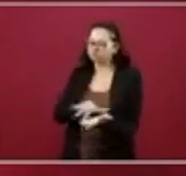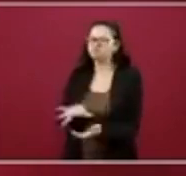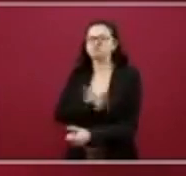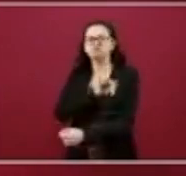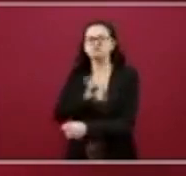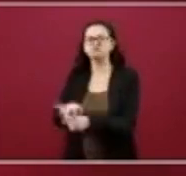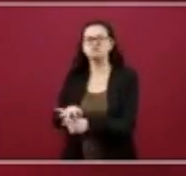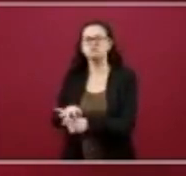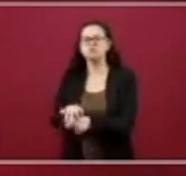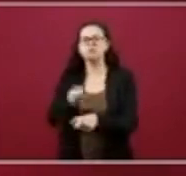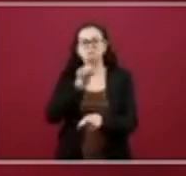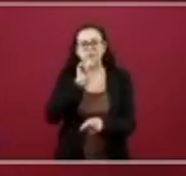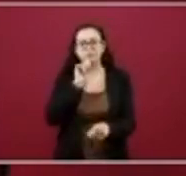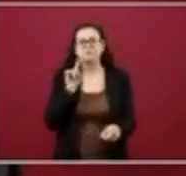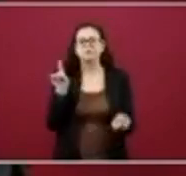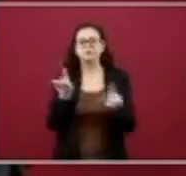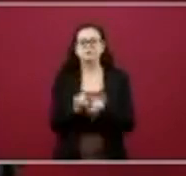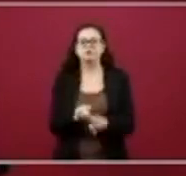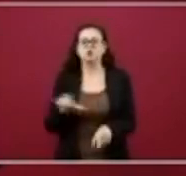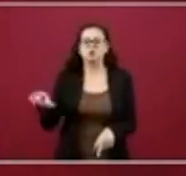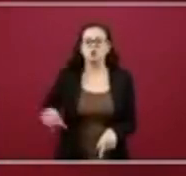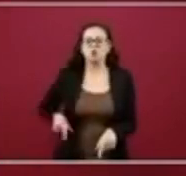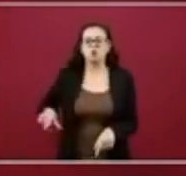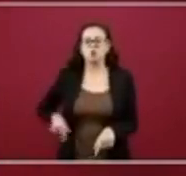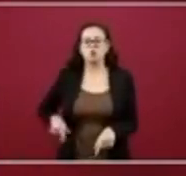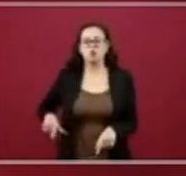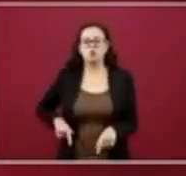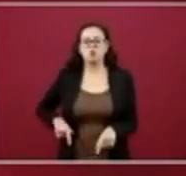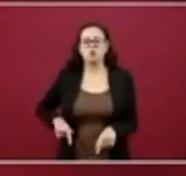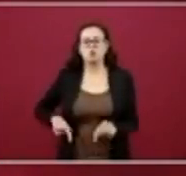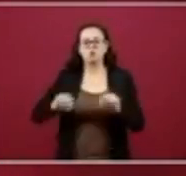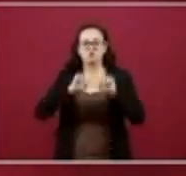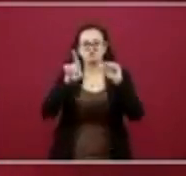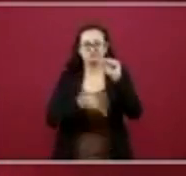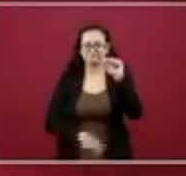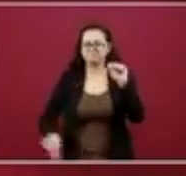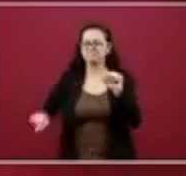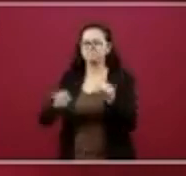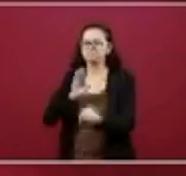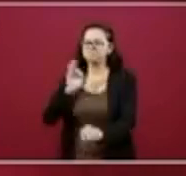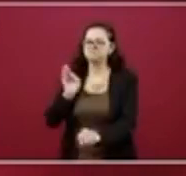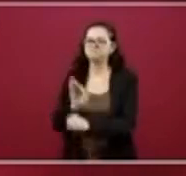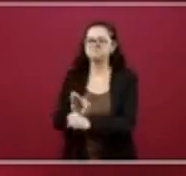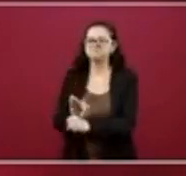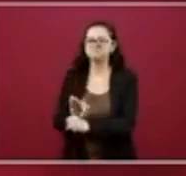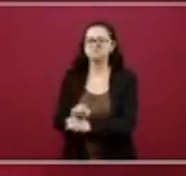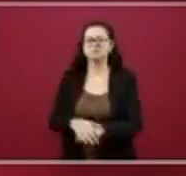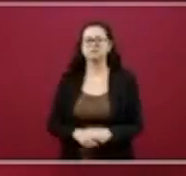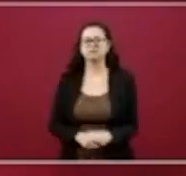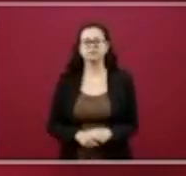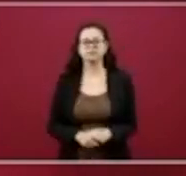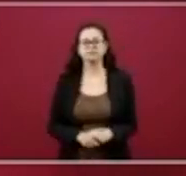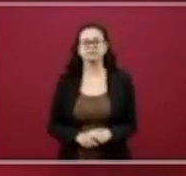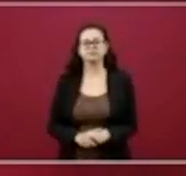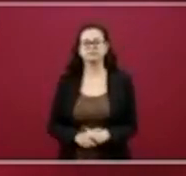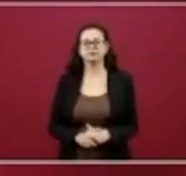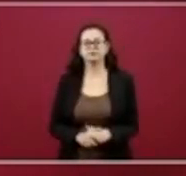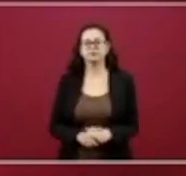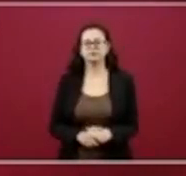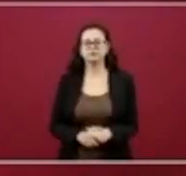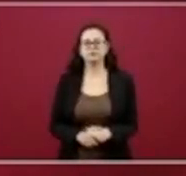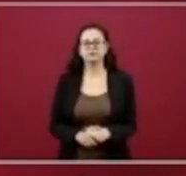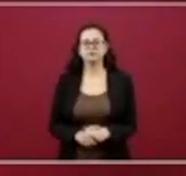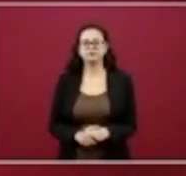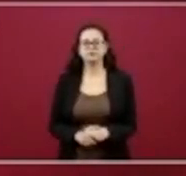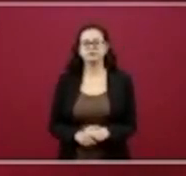y el respaldo del Gobierno de la República. El mandatario enfatizó que Pemex será una empresa productiva